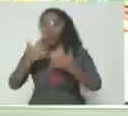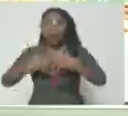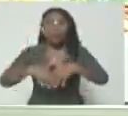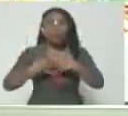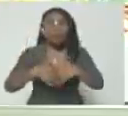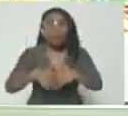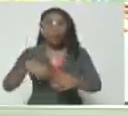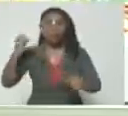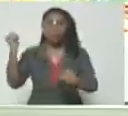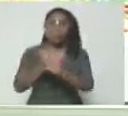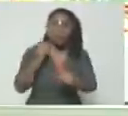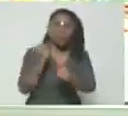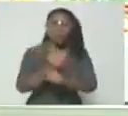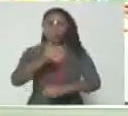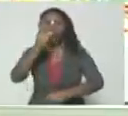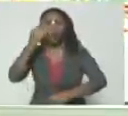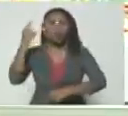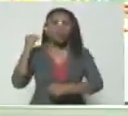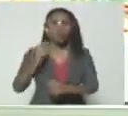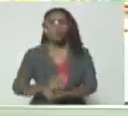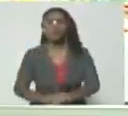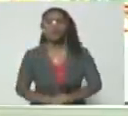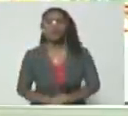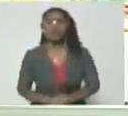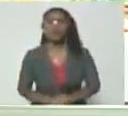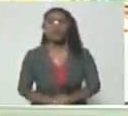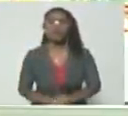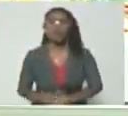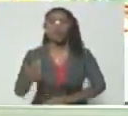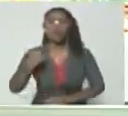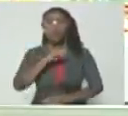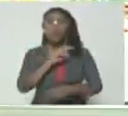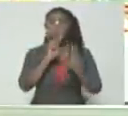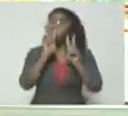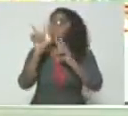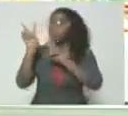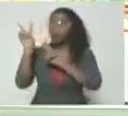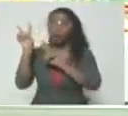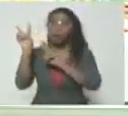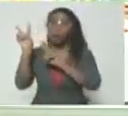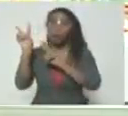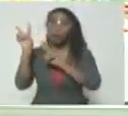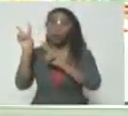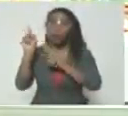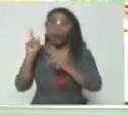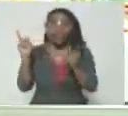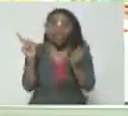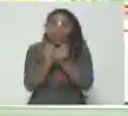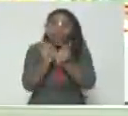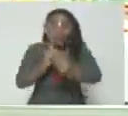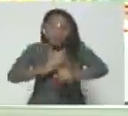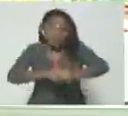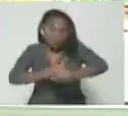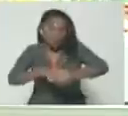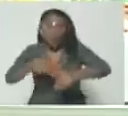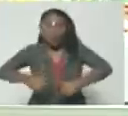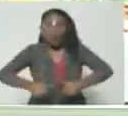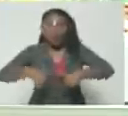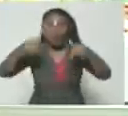empresarios, trabajadores, trabajadoras, estamos viendo el corto plazo, el esfuerzo de